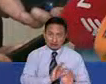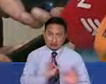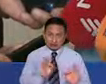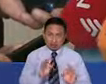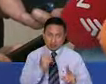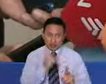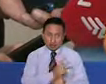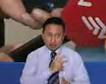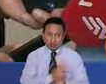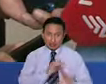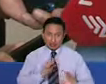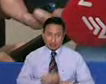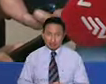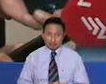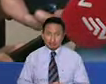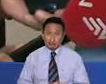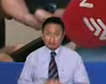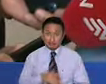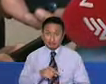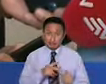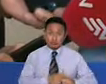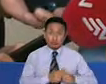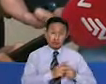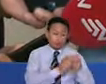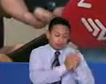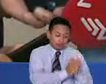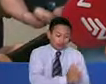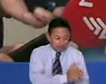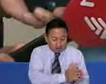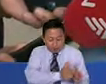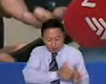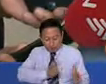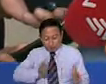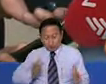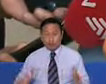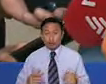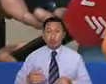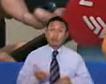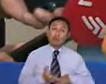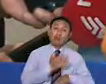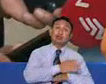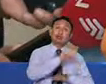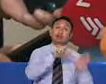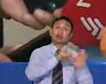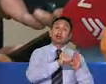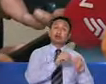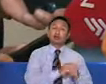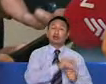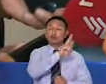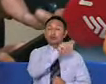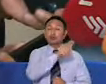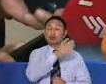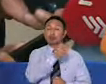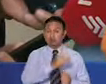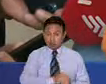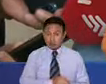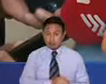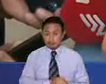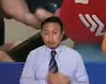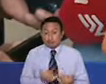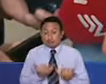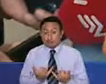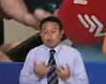que no exista corrupción en las mismas, estaba vigente en ese momento lo que se incorporó en la solicitud de juicio político. Ahora se